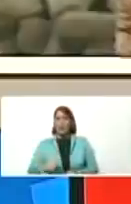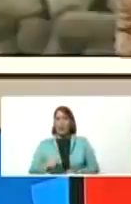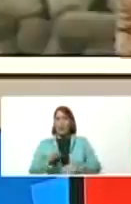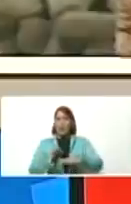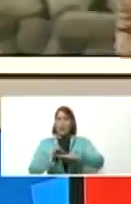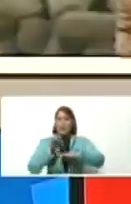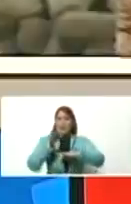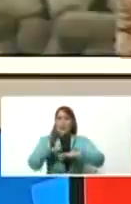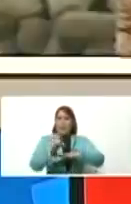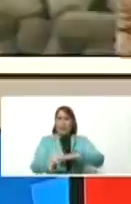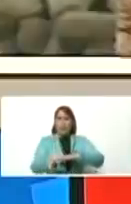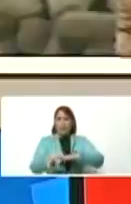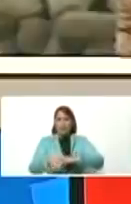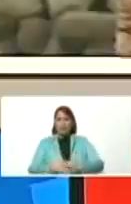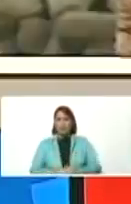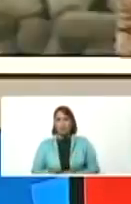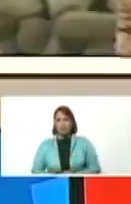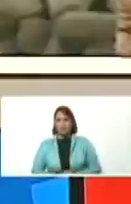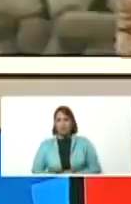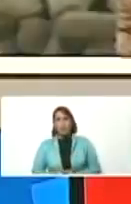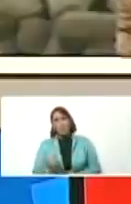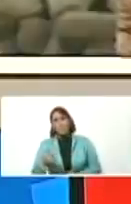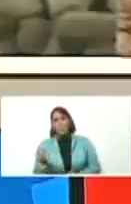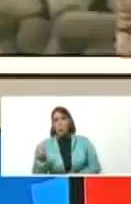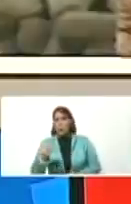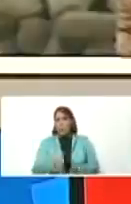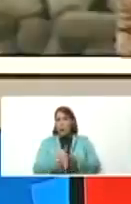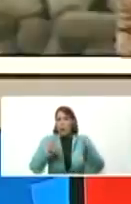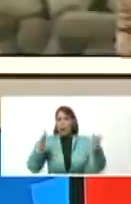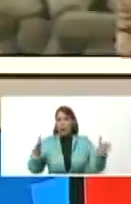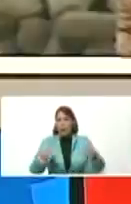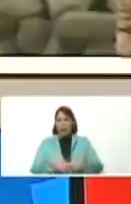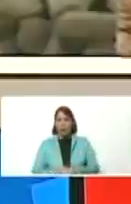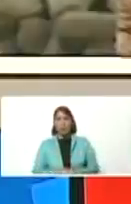isla un poco más grande que Aruba.